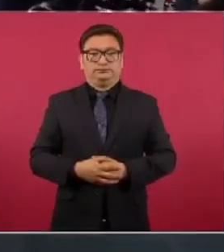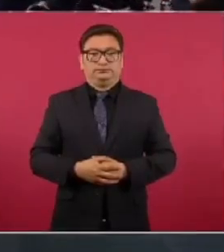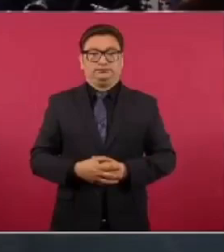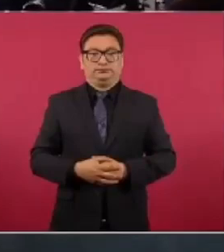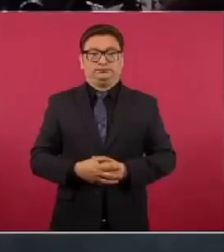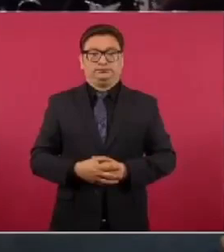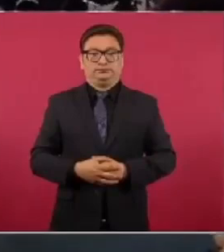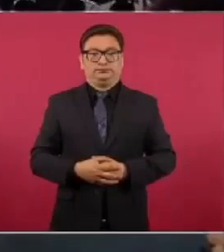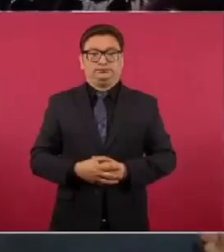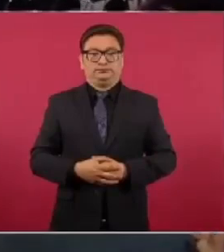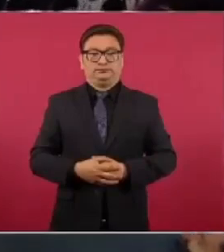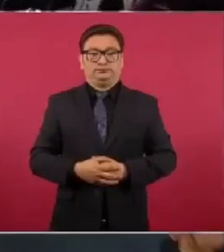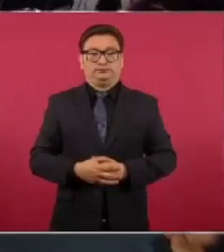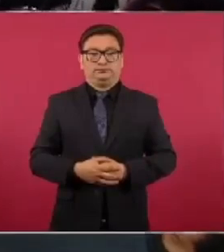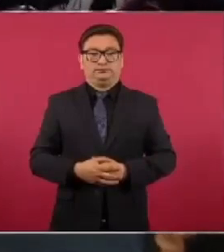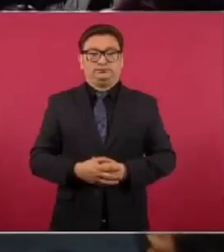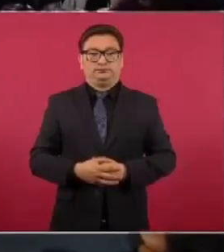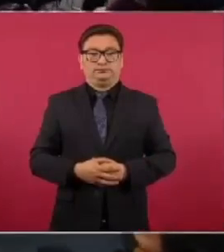Tenemos